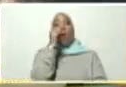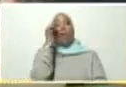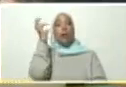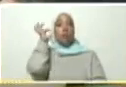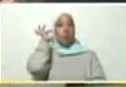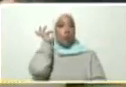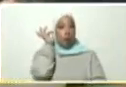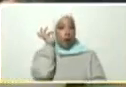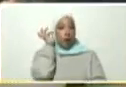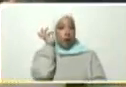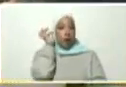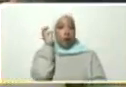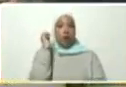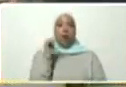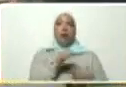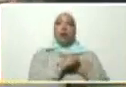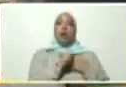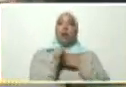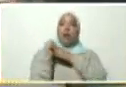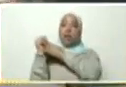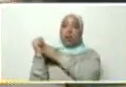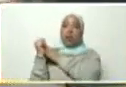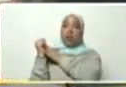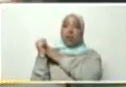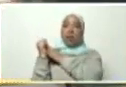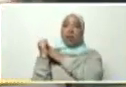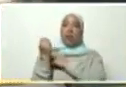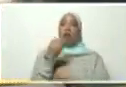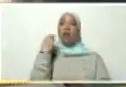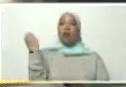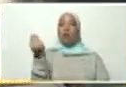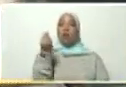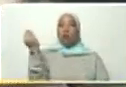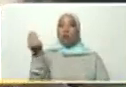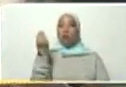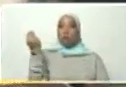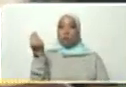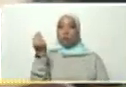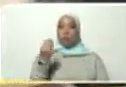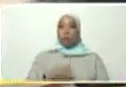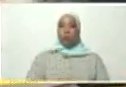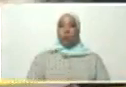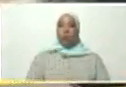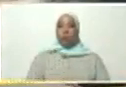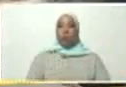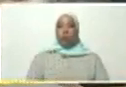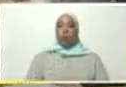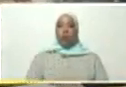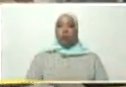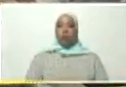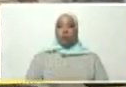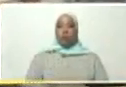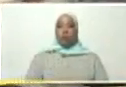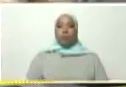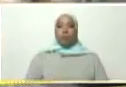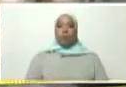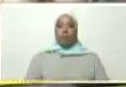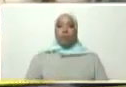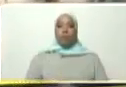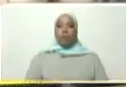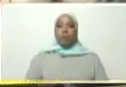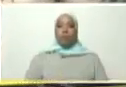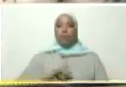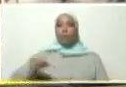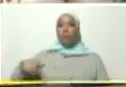dirigentes extraordinarios líderes de la juventud y vamos en serio nosotros